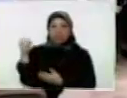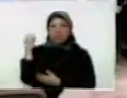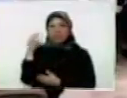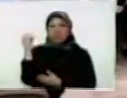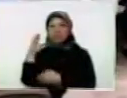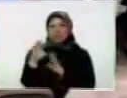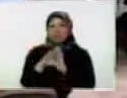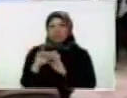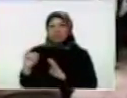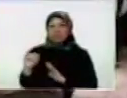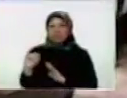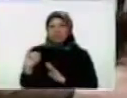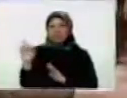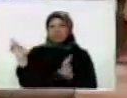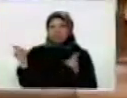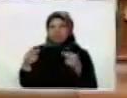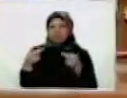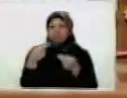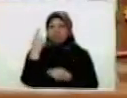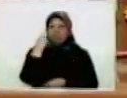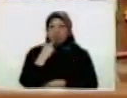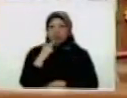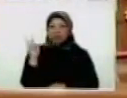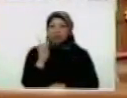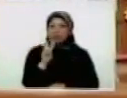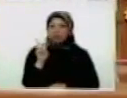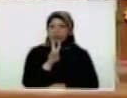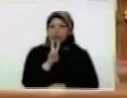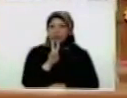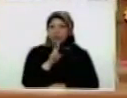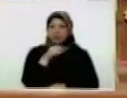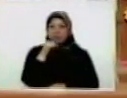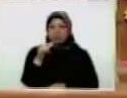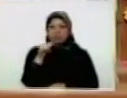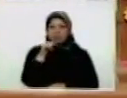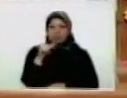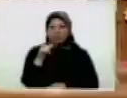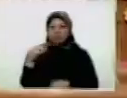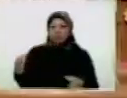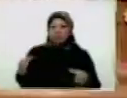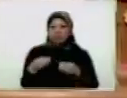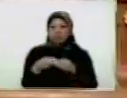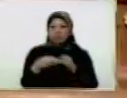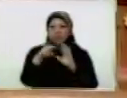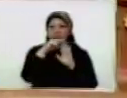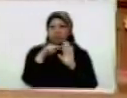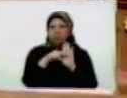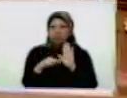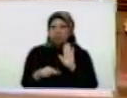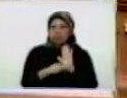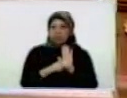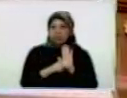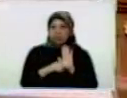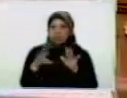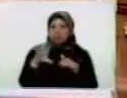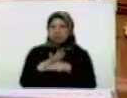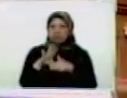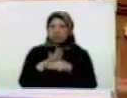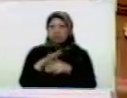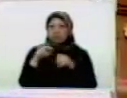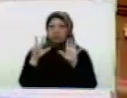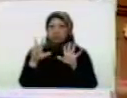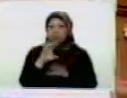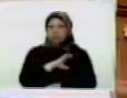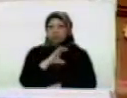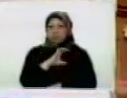Constituyente de la República Bolivariana de Venezuela, previo anuncio de la existencia del quórum reglamentario de la sesión ordinaria del martes 8 de enero,